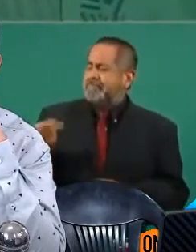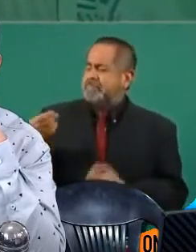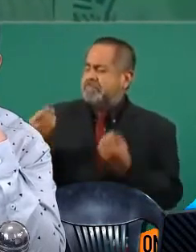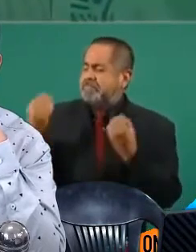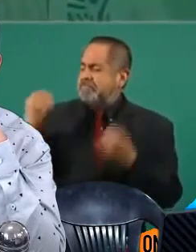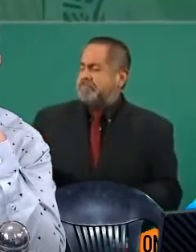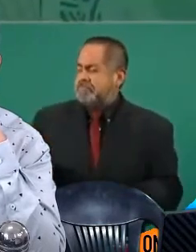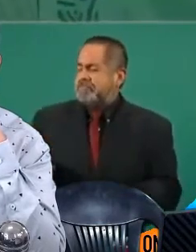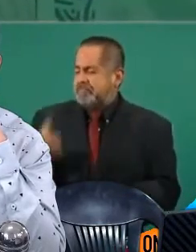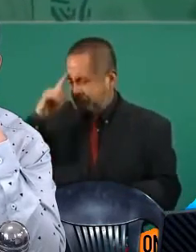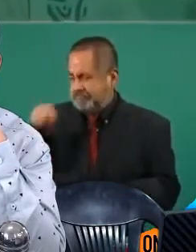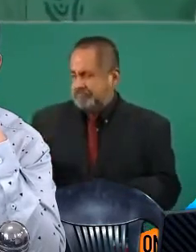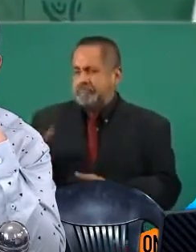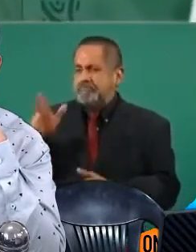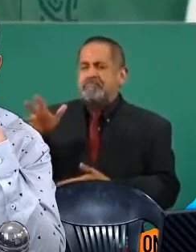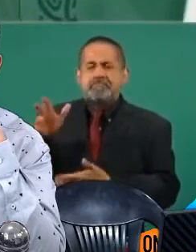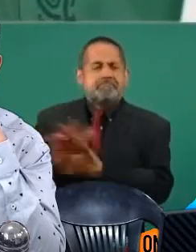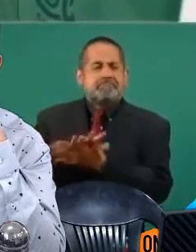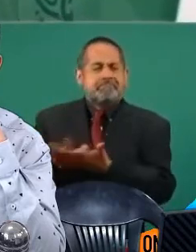de la destrucción